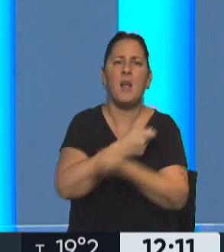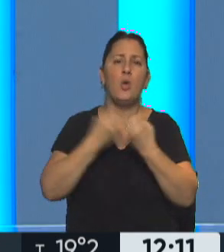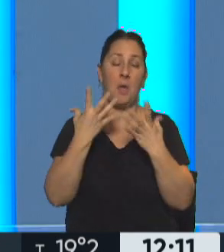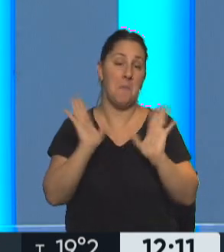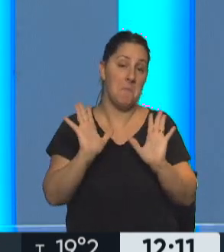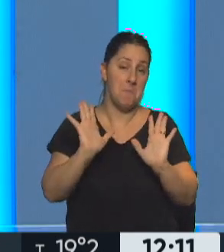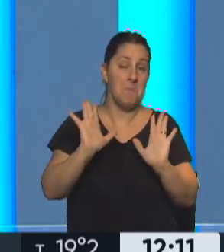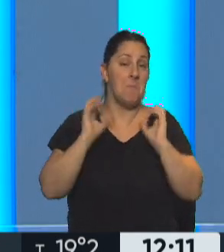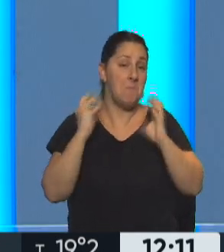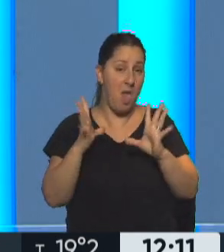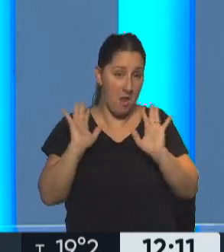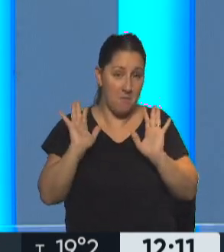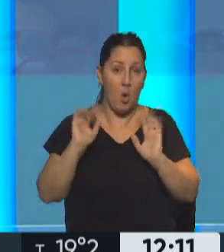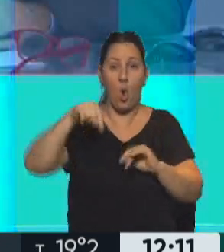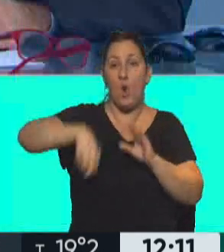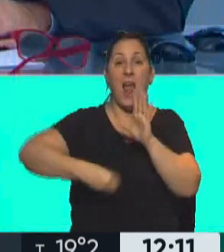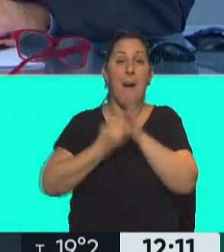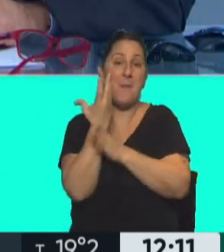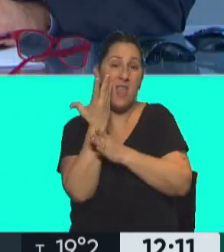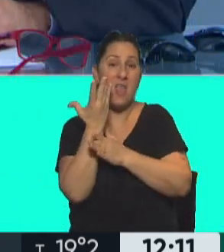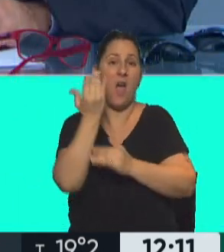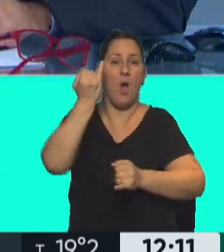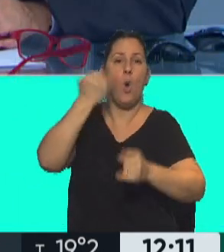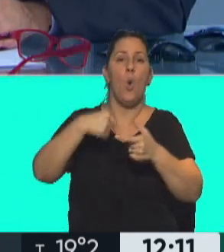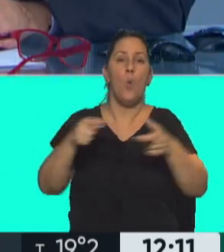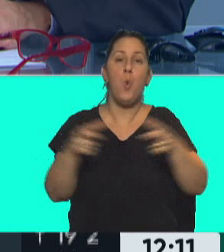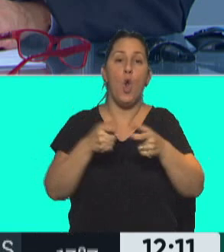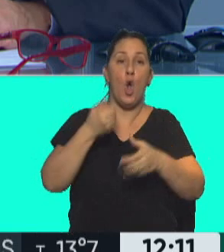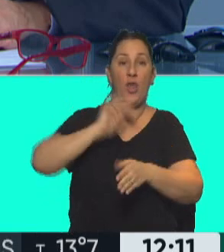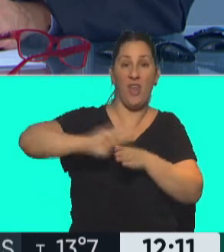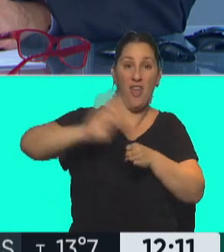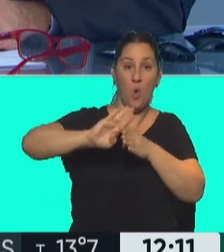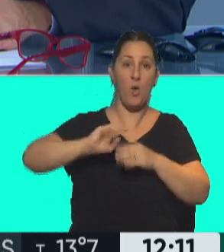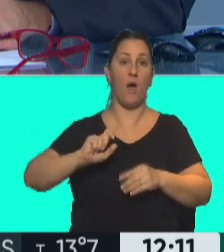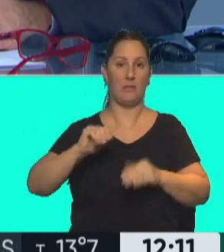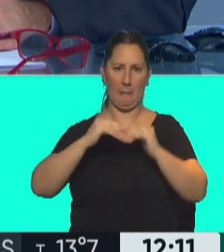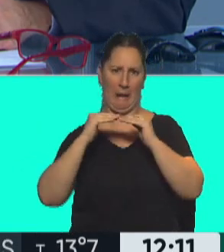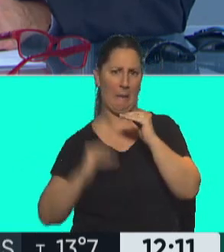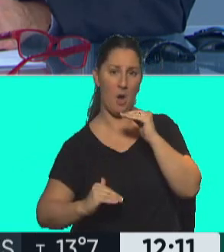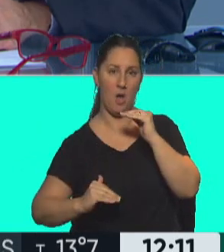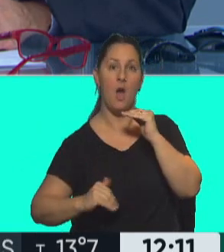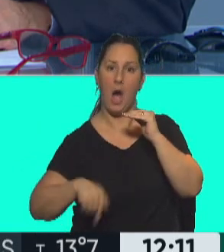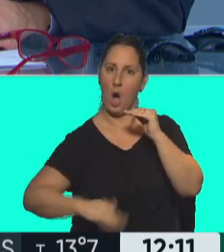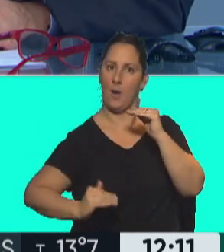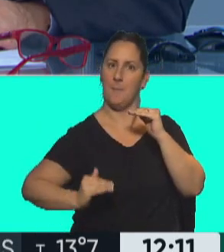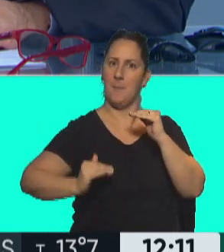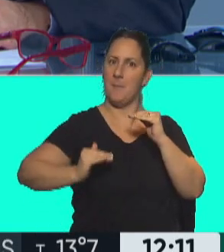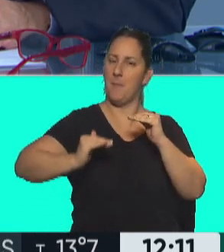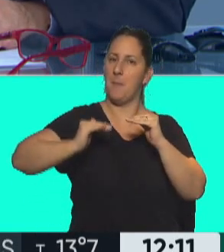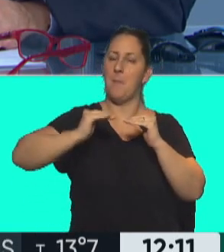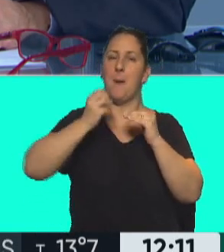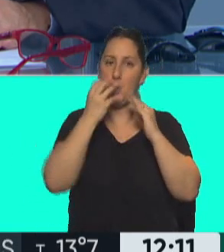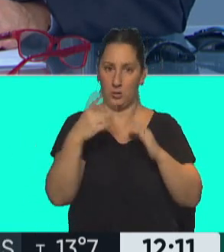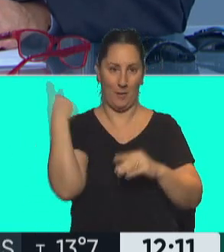porque empezaron esta mañana, por lo menos arrancaron en suba los bonos de la deuda, que estaban muy abajo, que habían caído mucho,